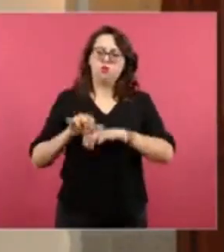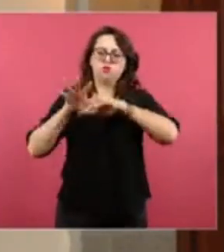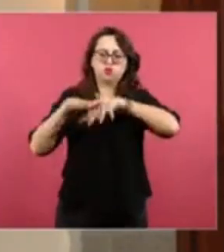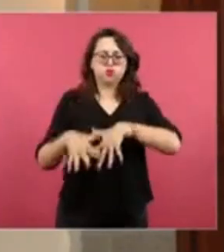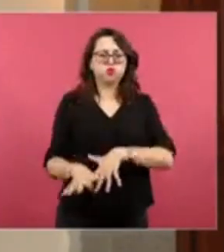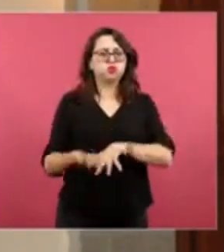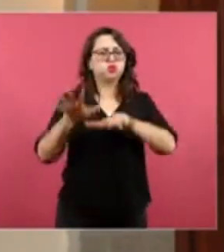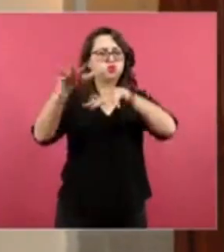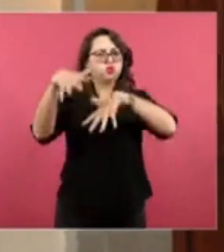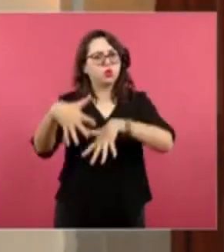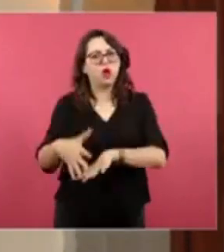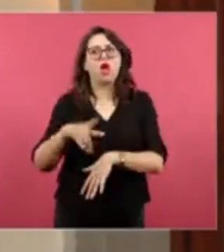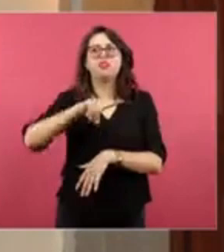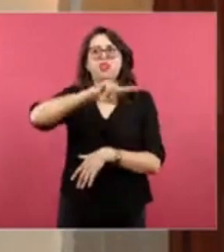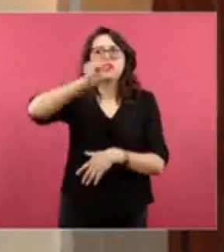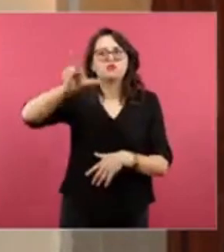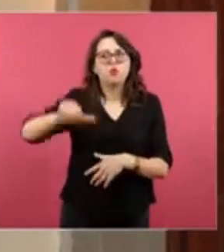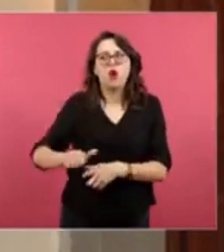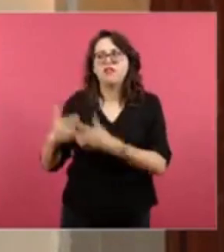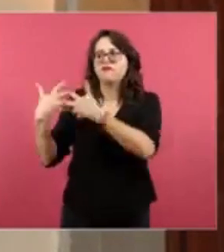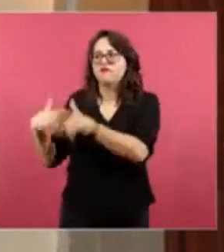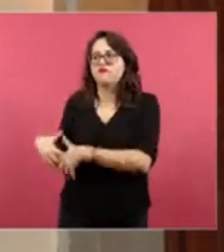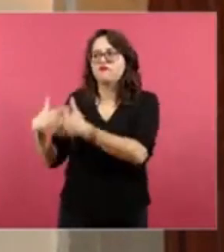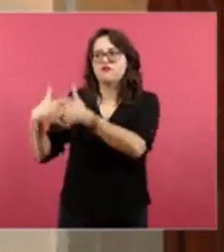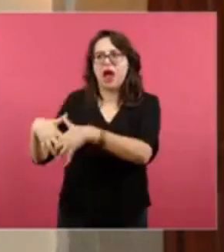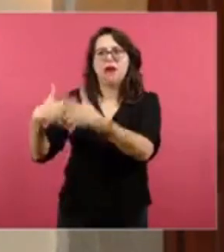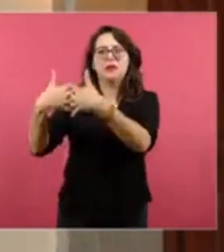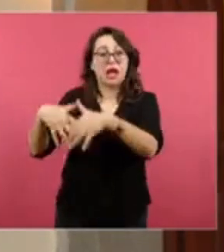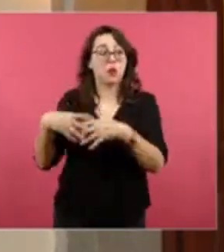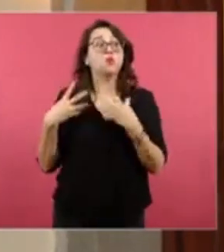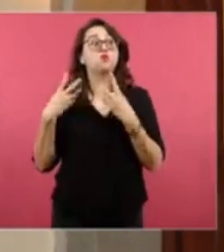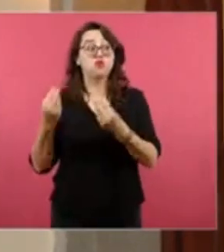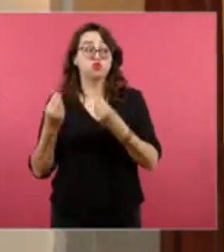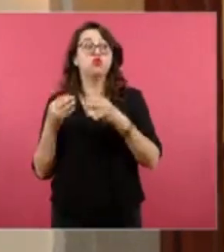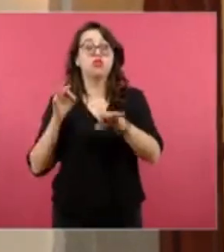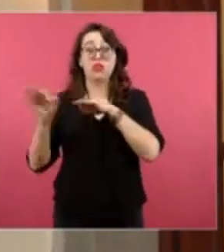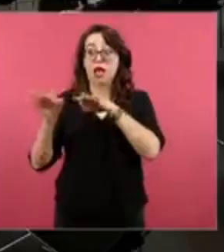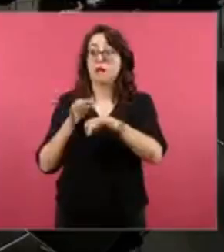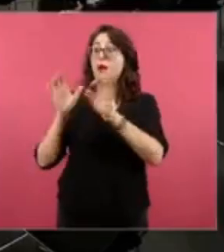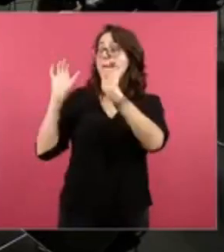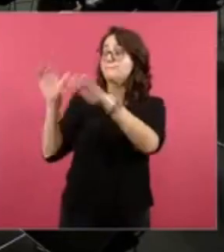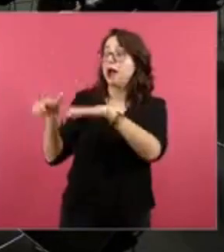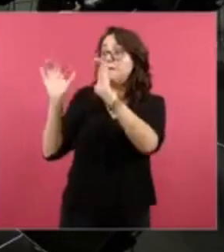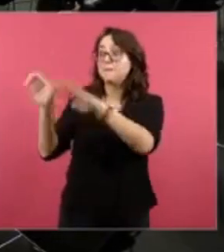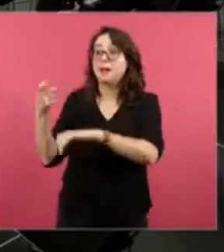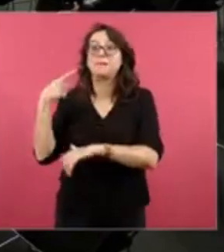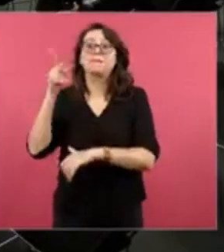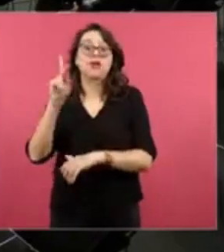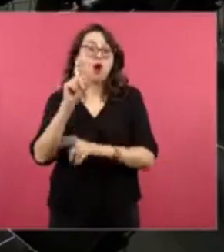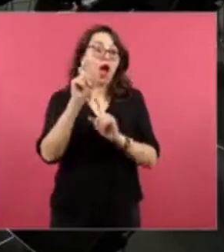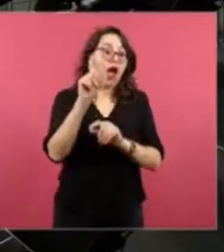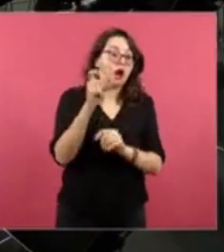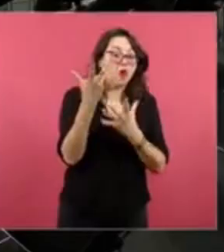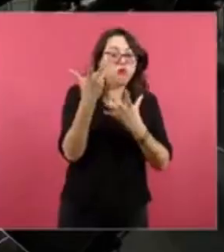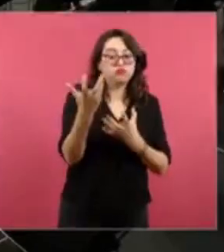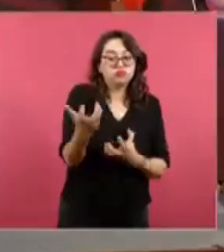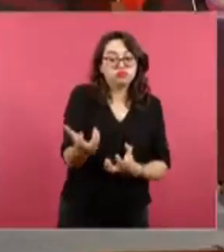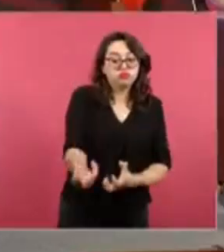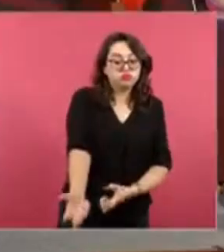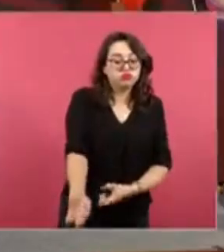hubo trabajo. Y esa problematización la hacen los niños, la hacen ustedes desde